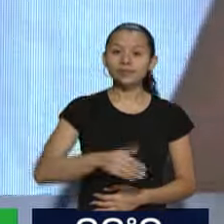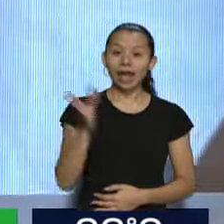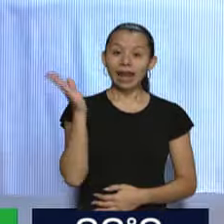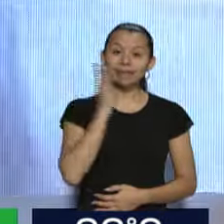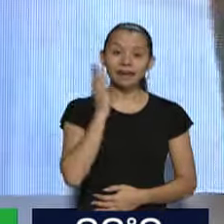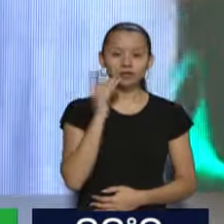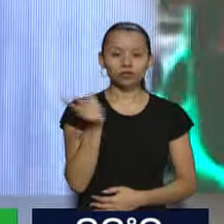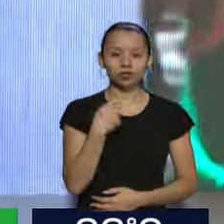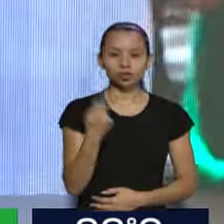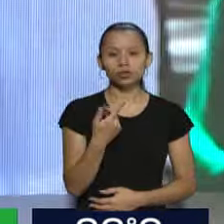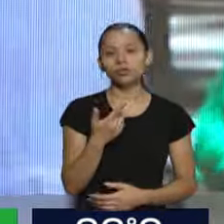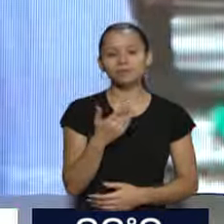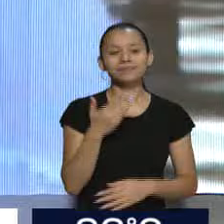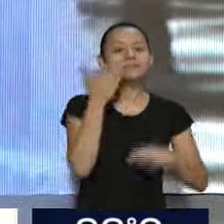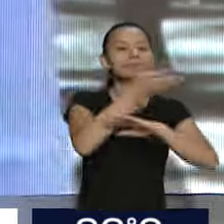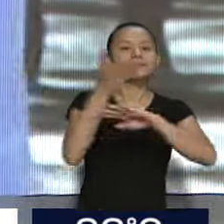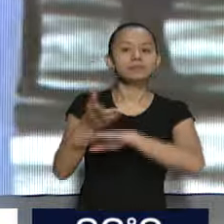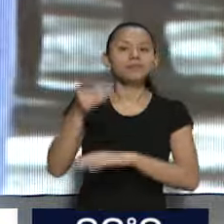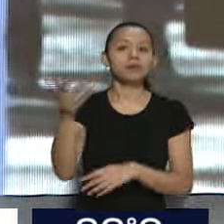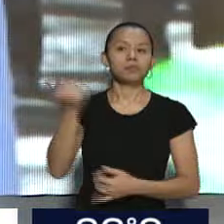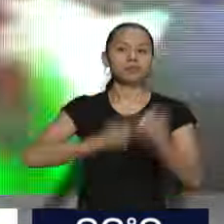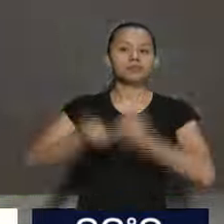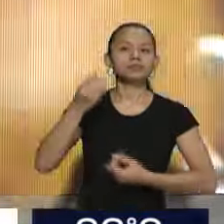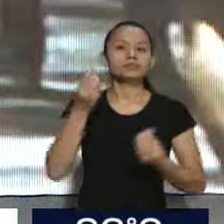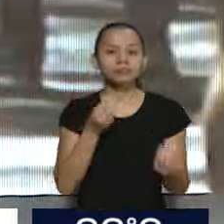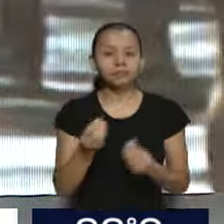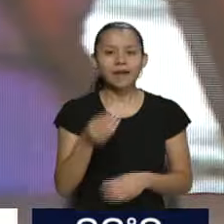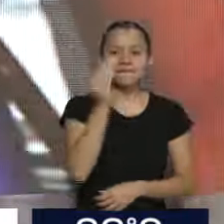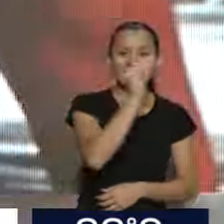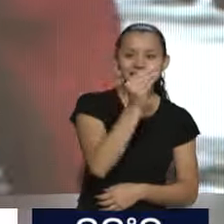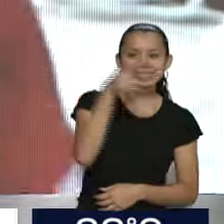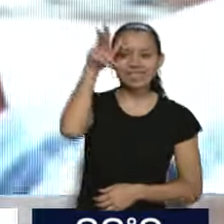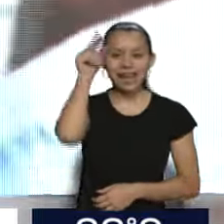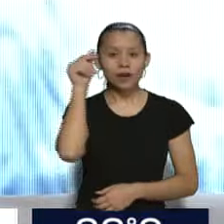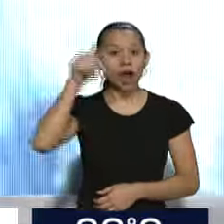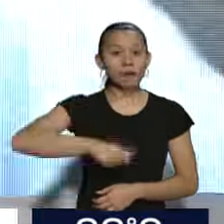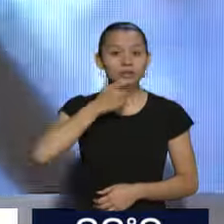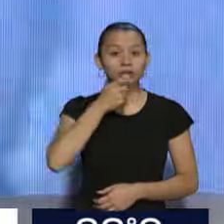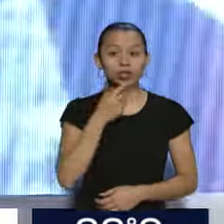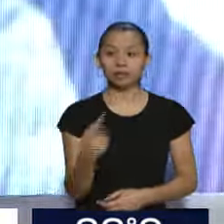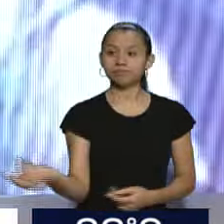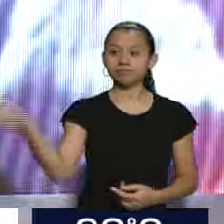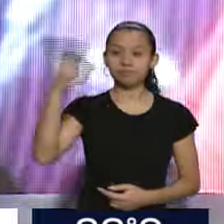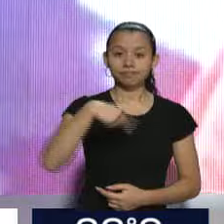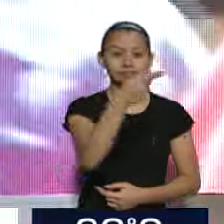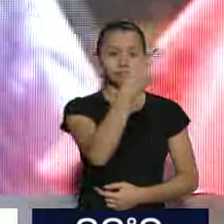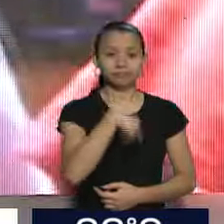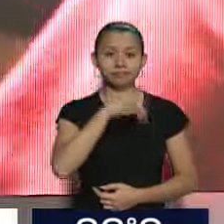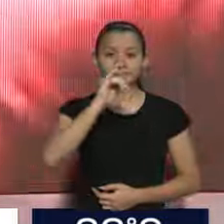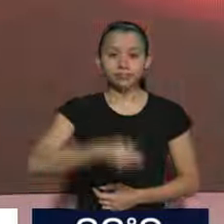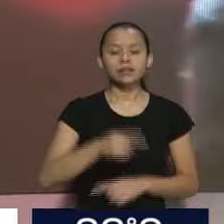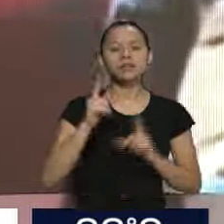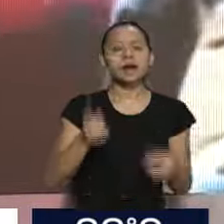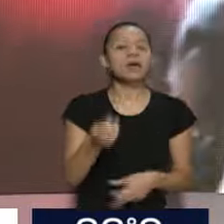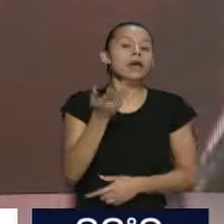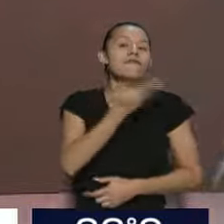semana llegaron muchos brasileros y también chilenos a la provincia. Y la mirada, claro, también está puesta en febrero, donde ya empieza a